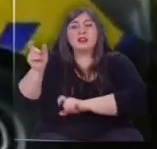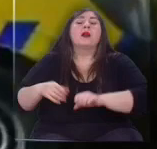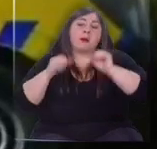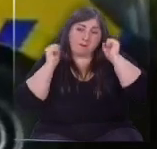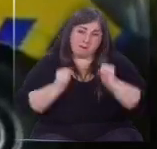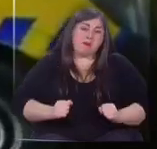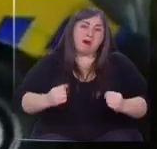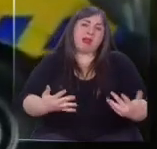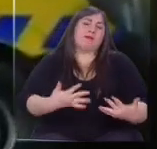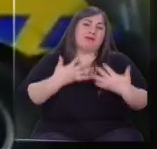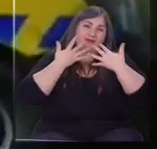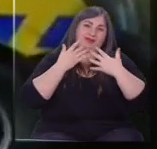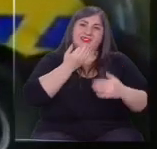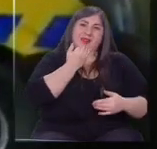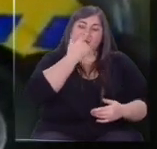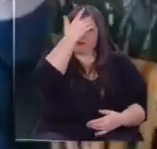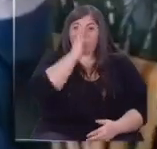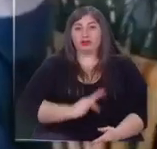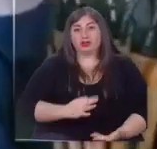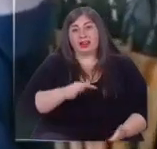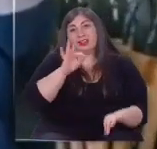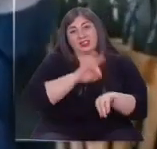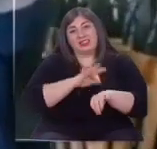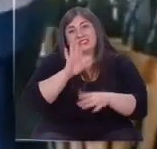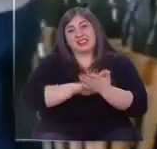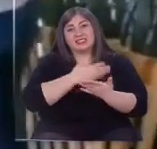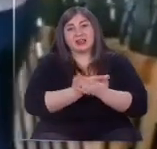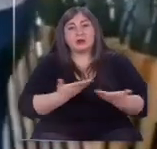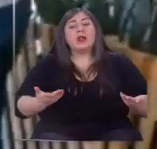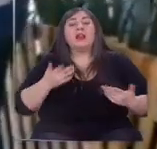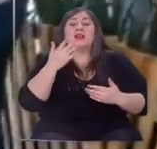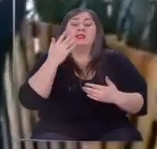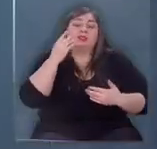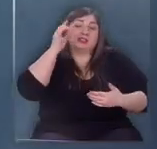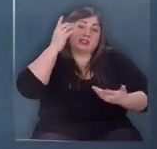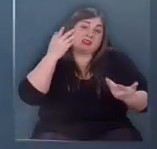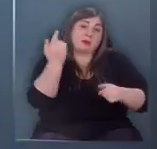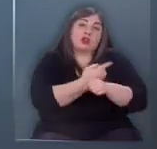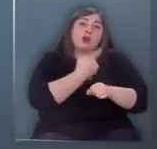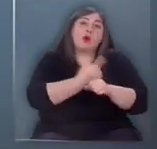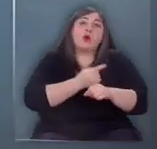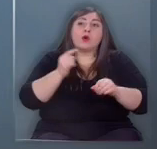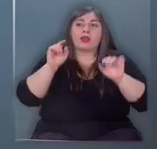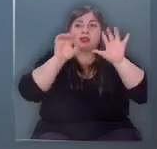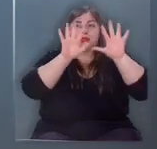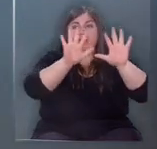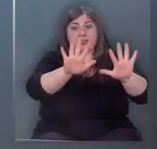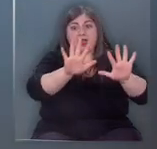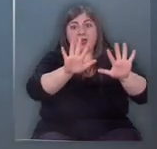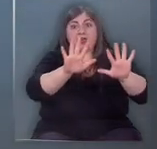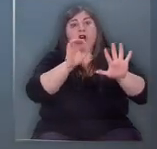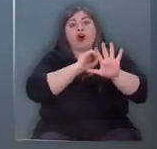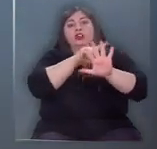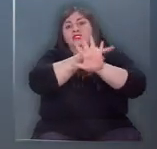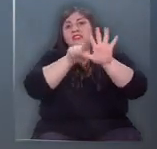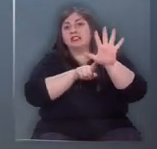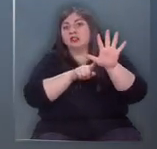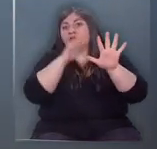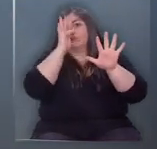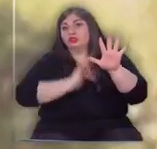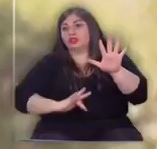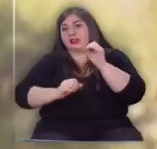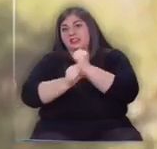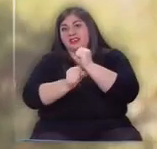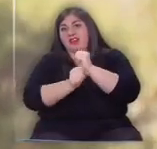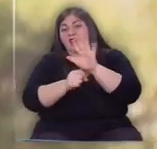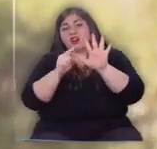verse contagiado. Por lo tanto, estamos hablando de que uno cada 10 o uno cada 5 funcionarios que actualmente están